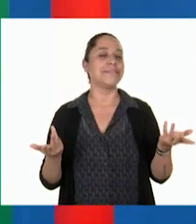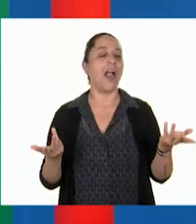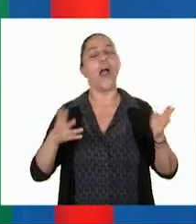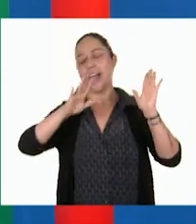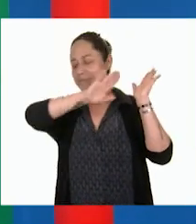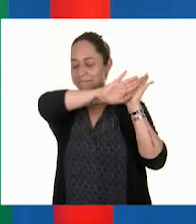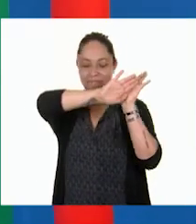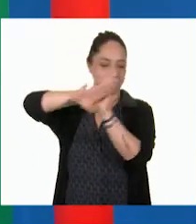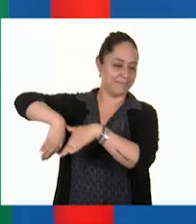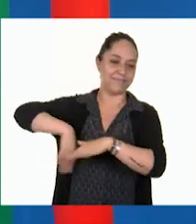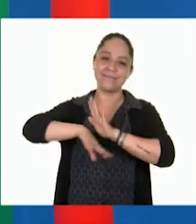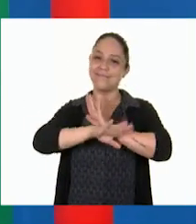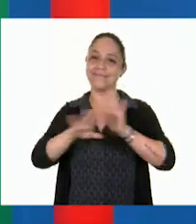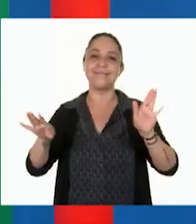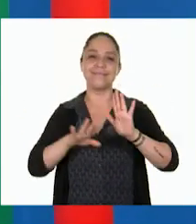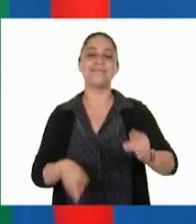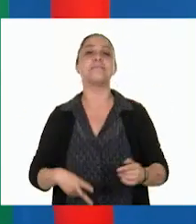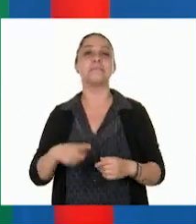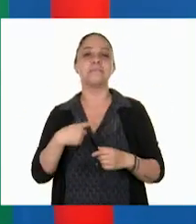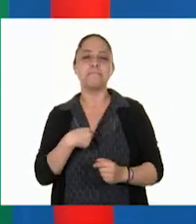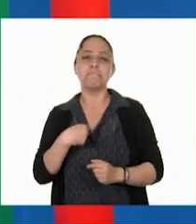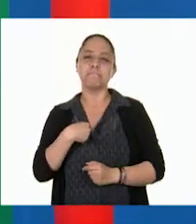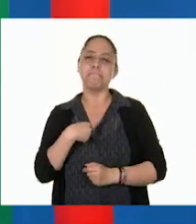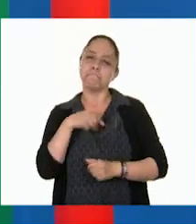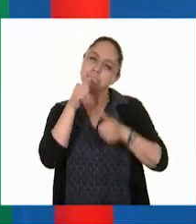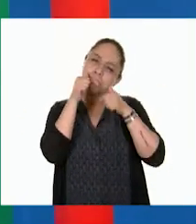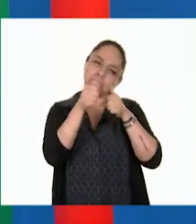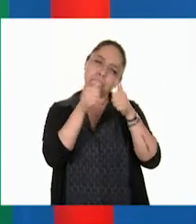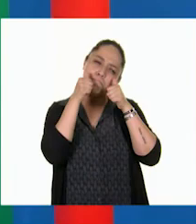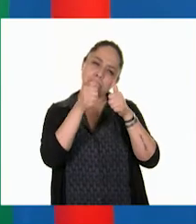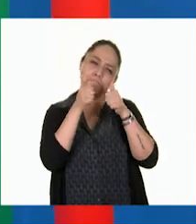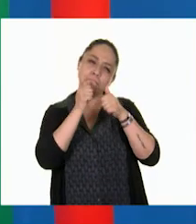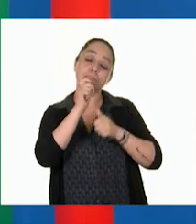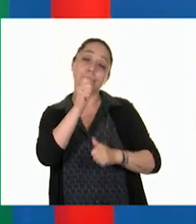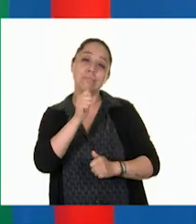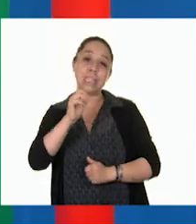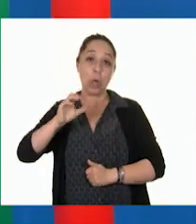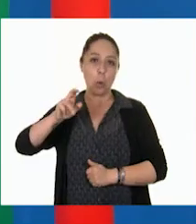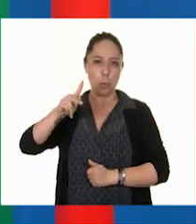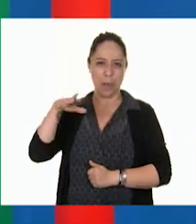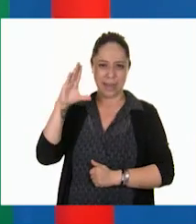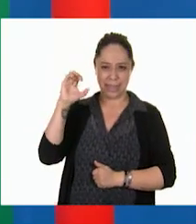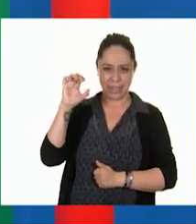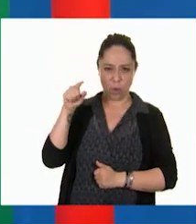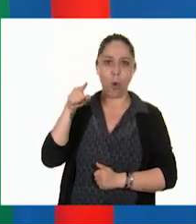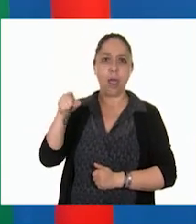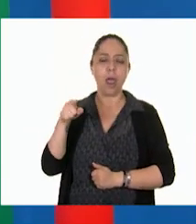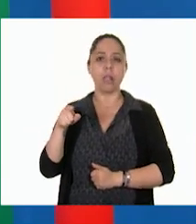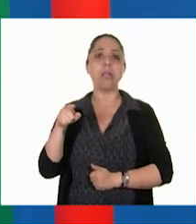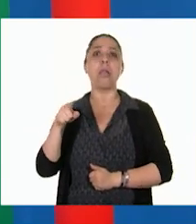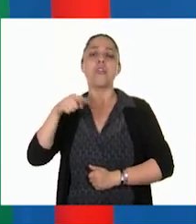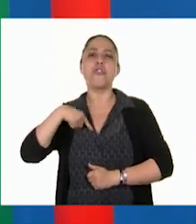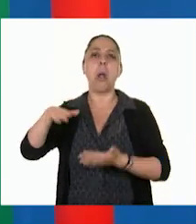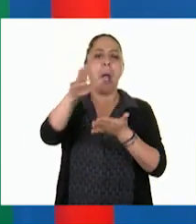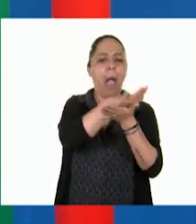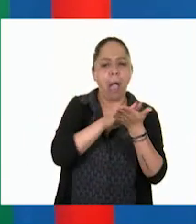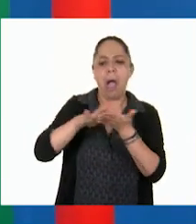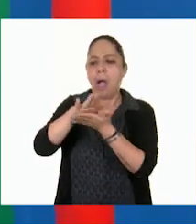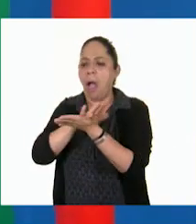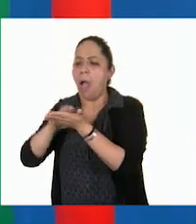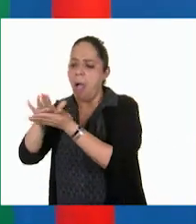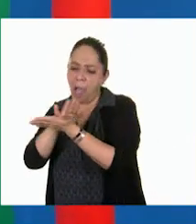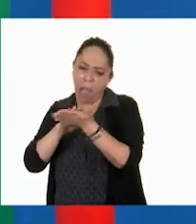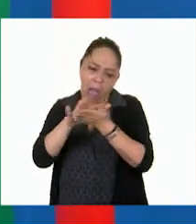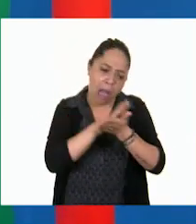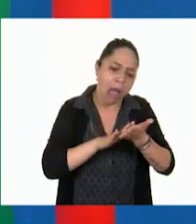al tema, hubo algo que me llamó muchísimo la atención, maestra. Y fue cuando Cupertino dijo que le tocaba lavar más trastes que a nadie más y eso no